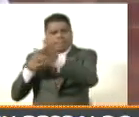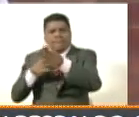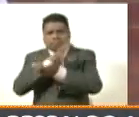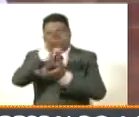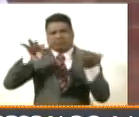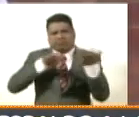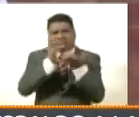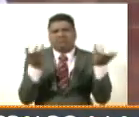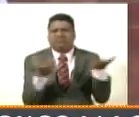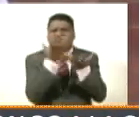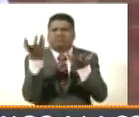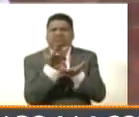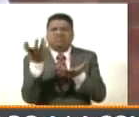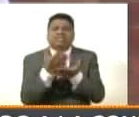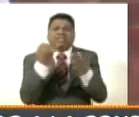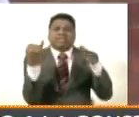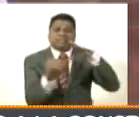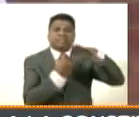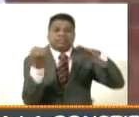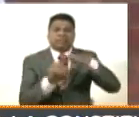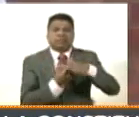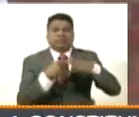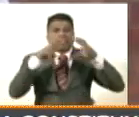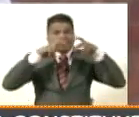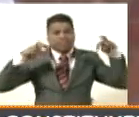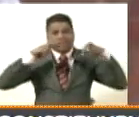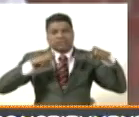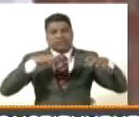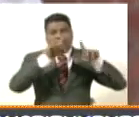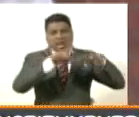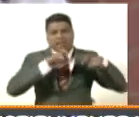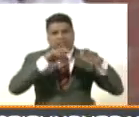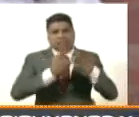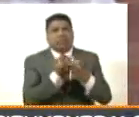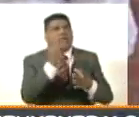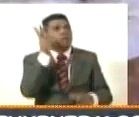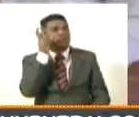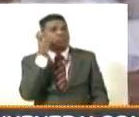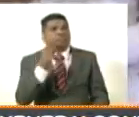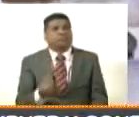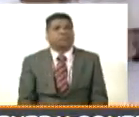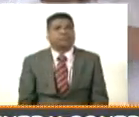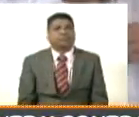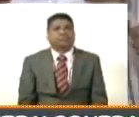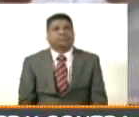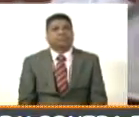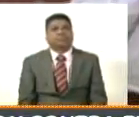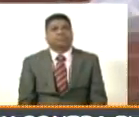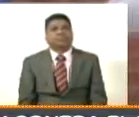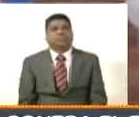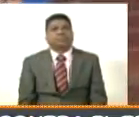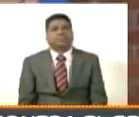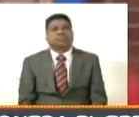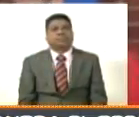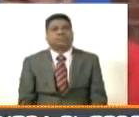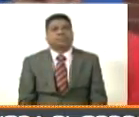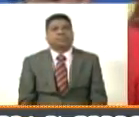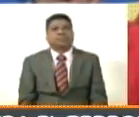laboratorios del Instituto Nacional de Investigaciones Agrícolas. Escuchemos sus palabras. Muy buenos días a todo el pueblo de